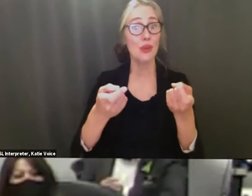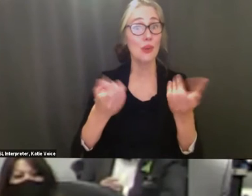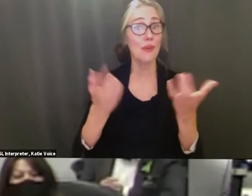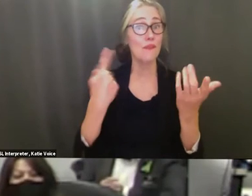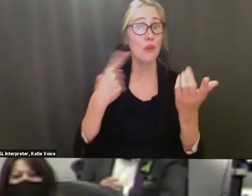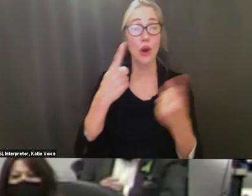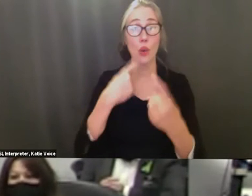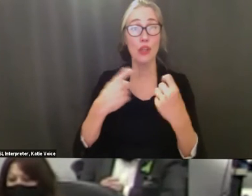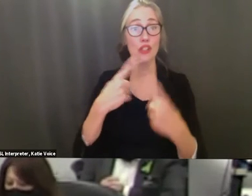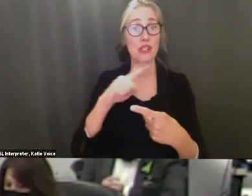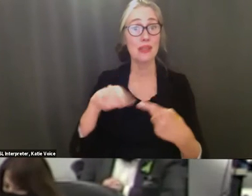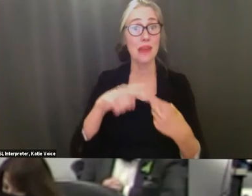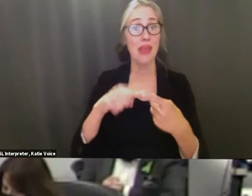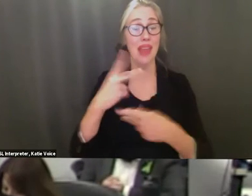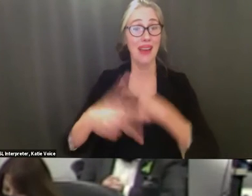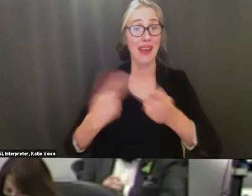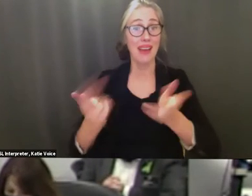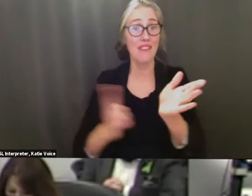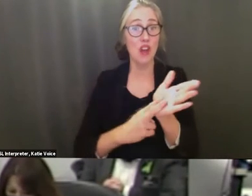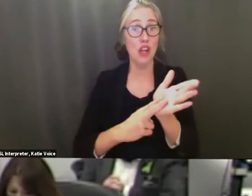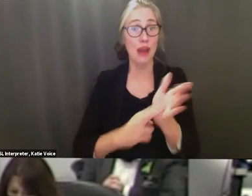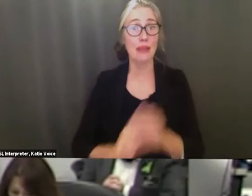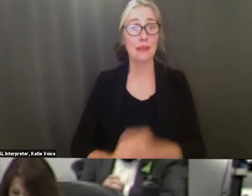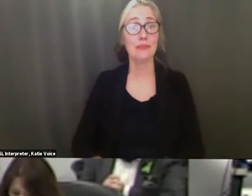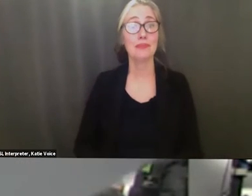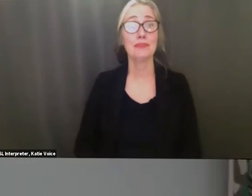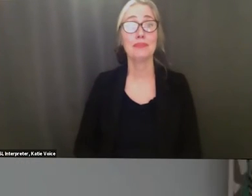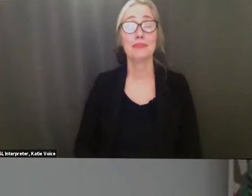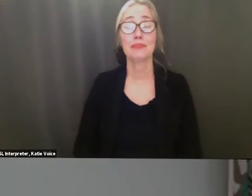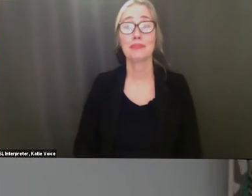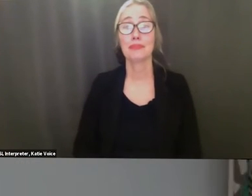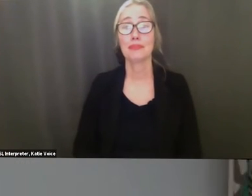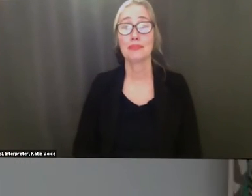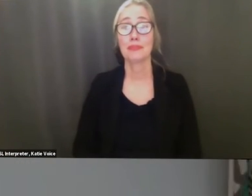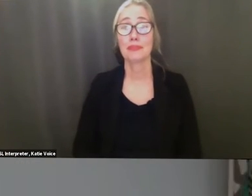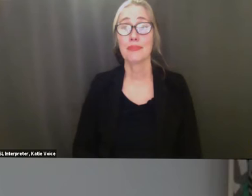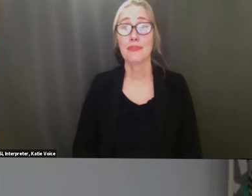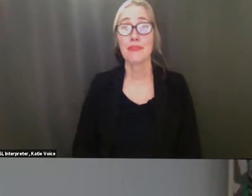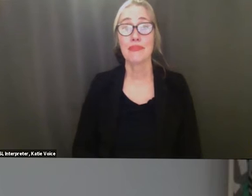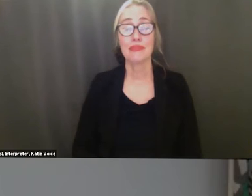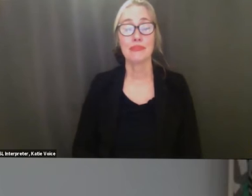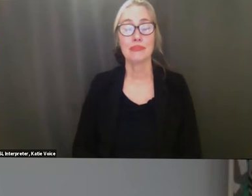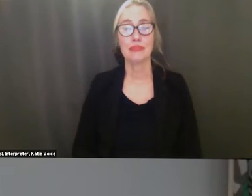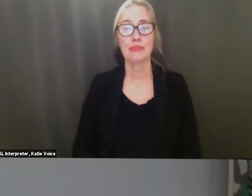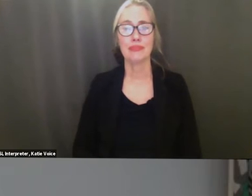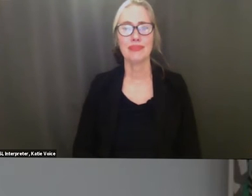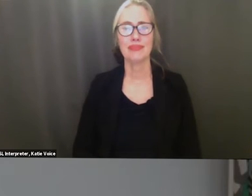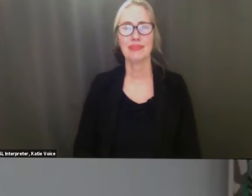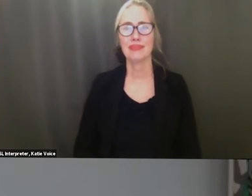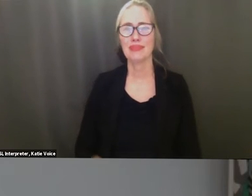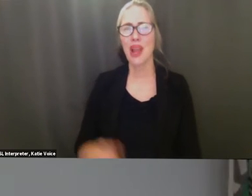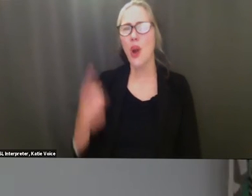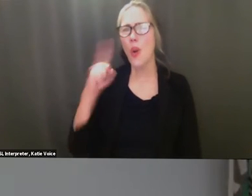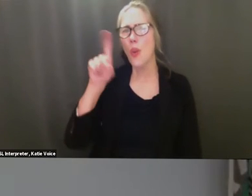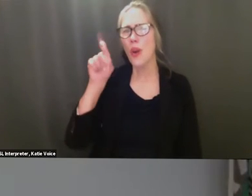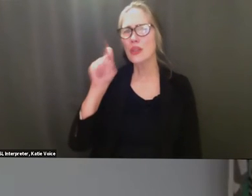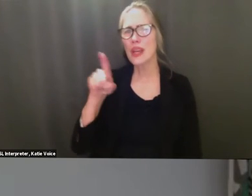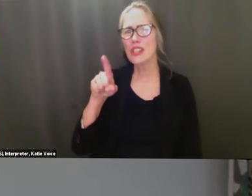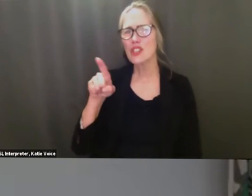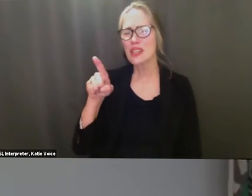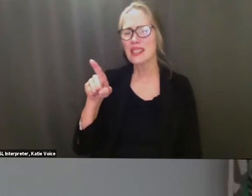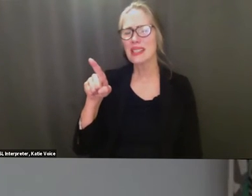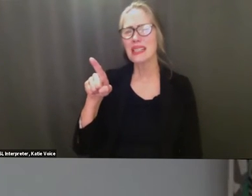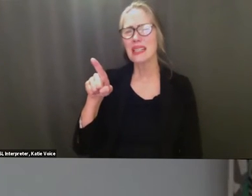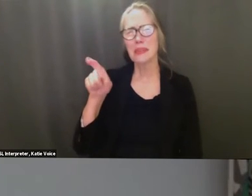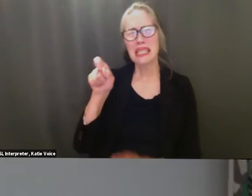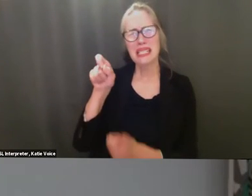al consejo para cualquier pregunta que tengan acerca de este contrato. Yo solo tengo una pregunta. Si nos puede hablar con